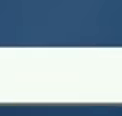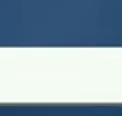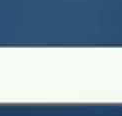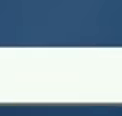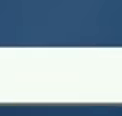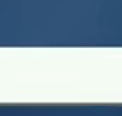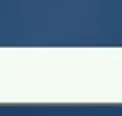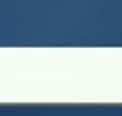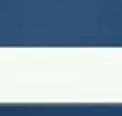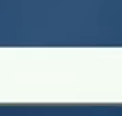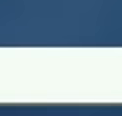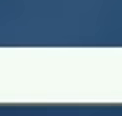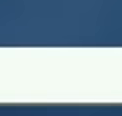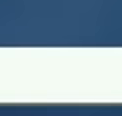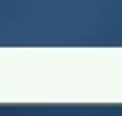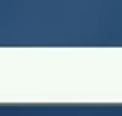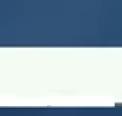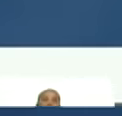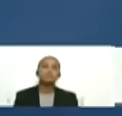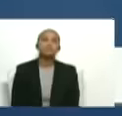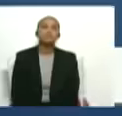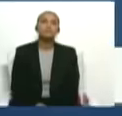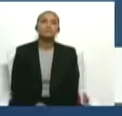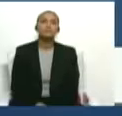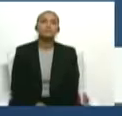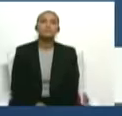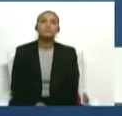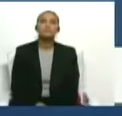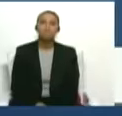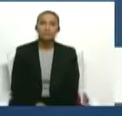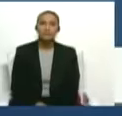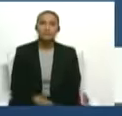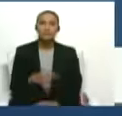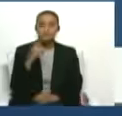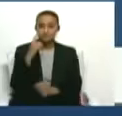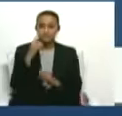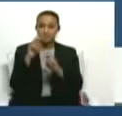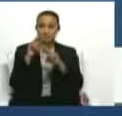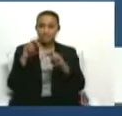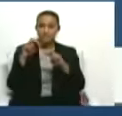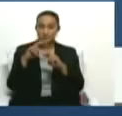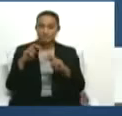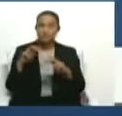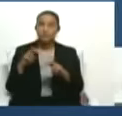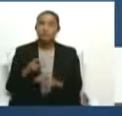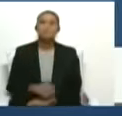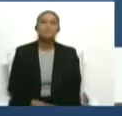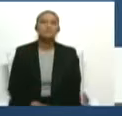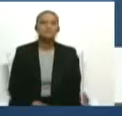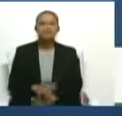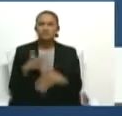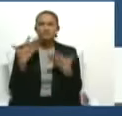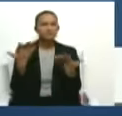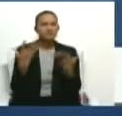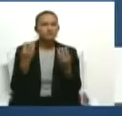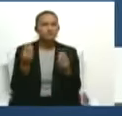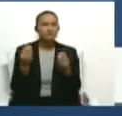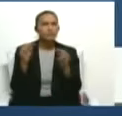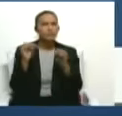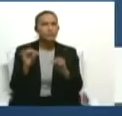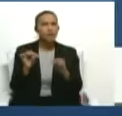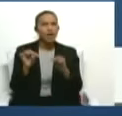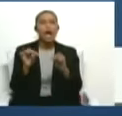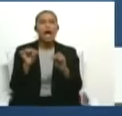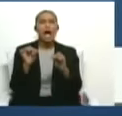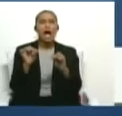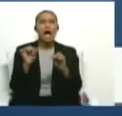informados, comunicar los avances de investigaciones y programas en marcha. El día de hoy vamos a hacer un breve